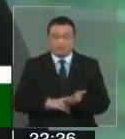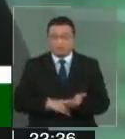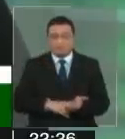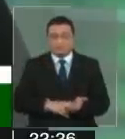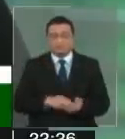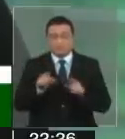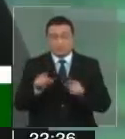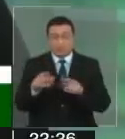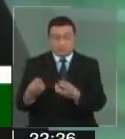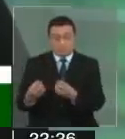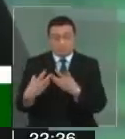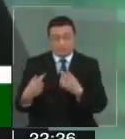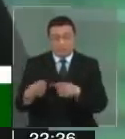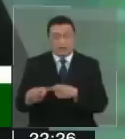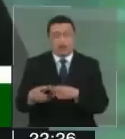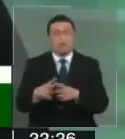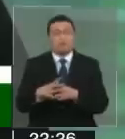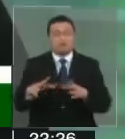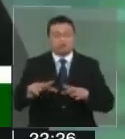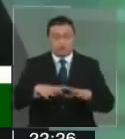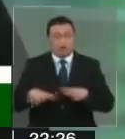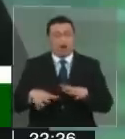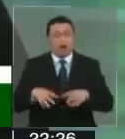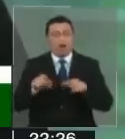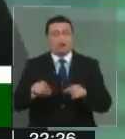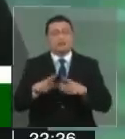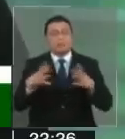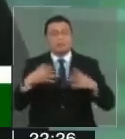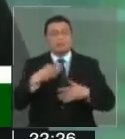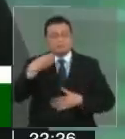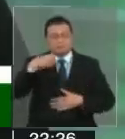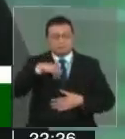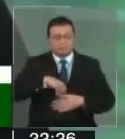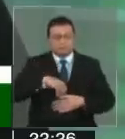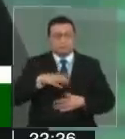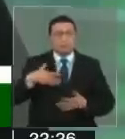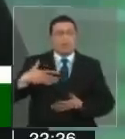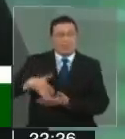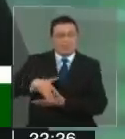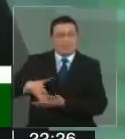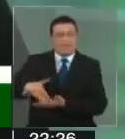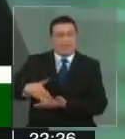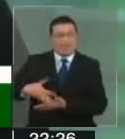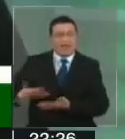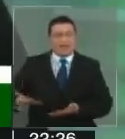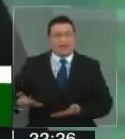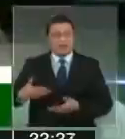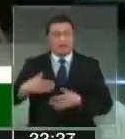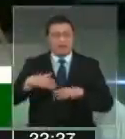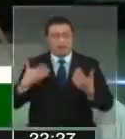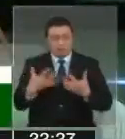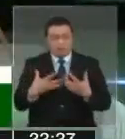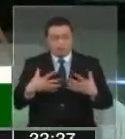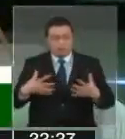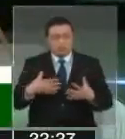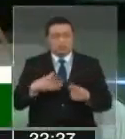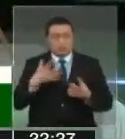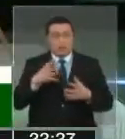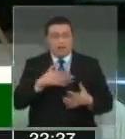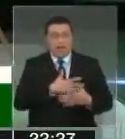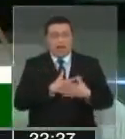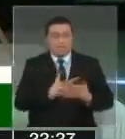Tomás me ha enseñado de mí misma, de mis espacios más oscuros, de mi fragilidad, de mi vulnerabilidad, a amar